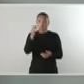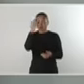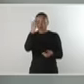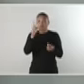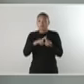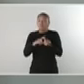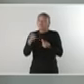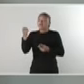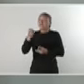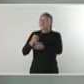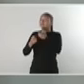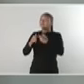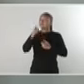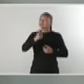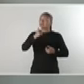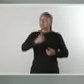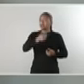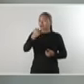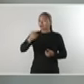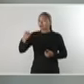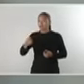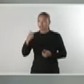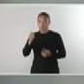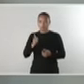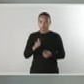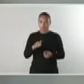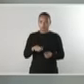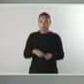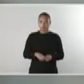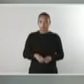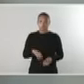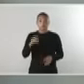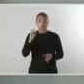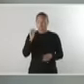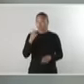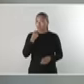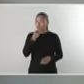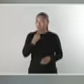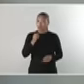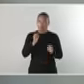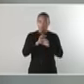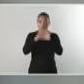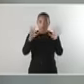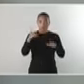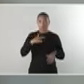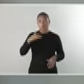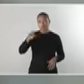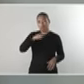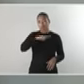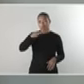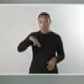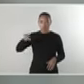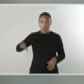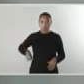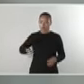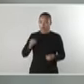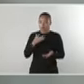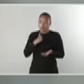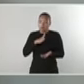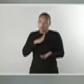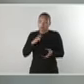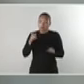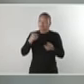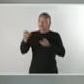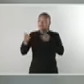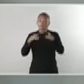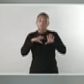viene Y a dónde va cada peso del presupuesto Estatal lo digo claro en mi gobierno no habrá desvío de recursos